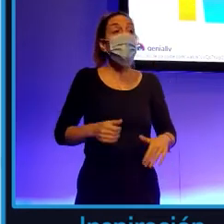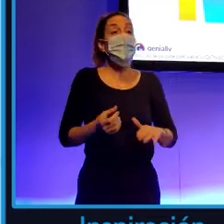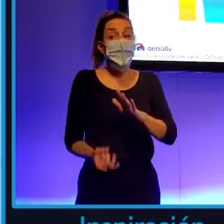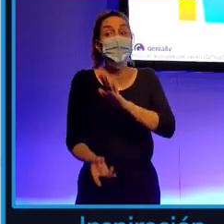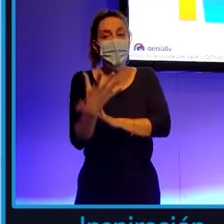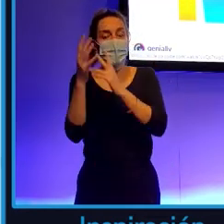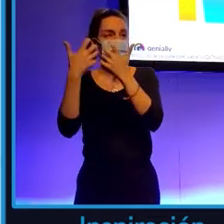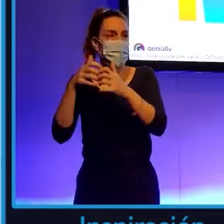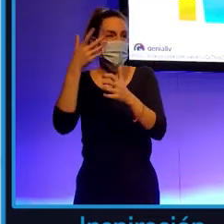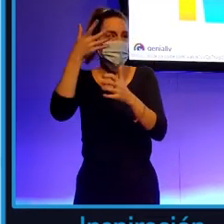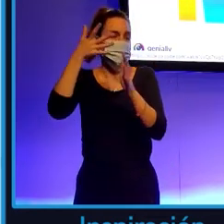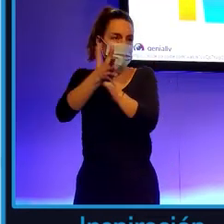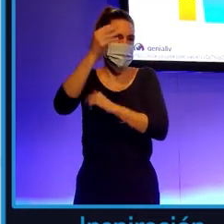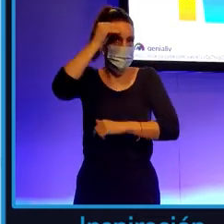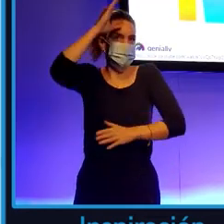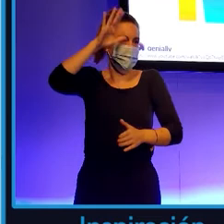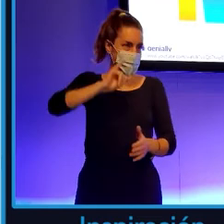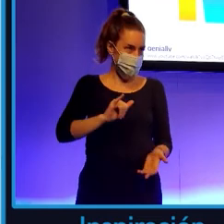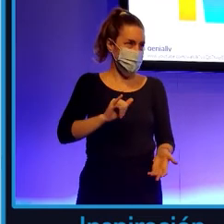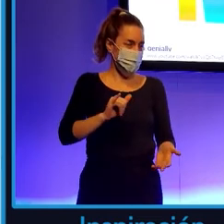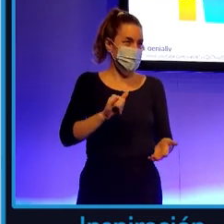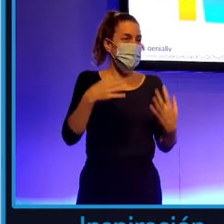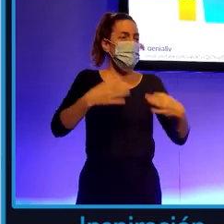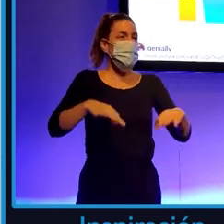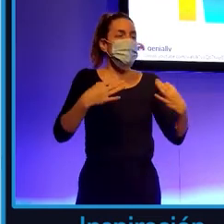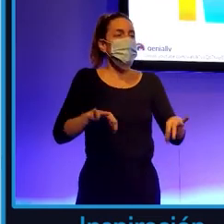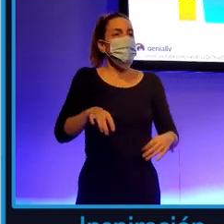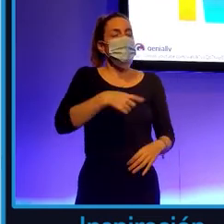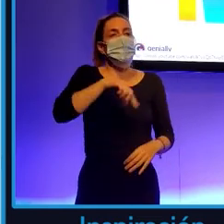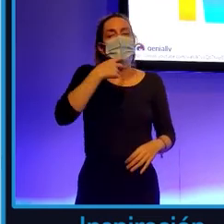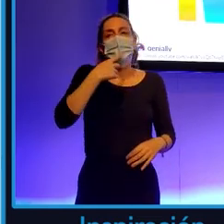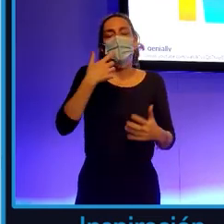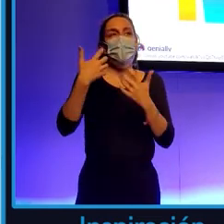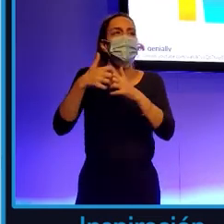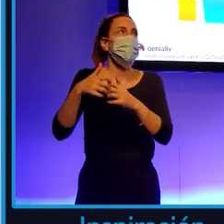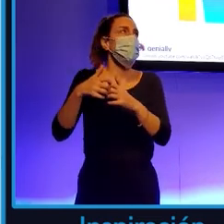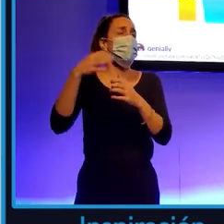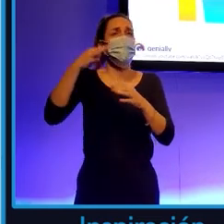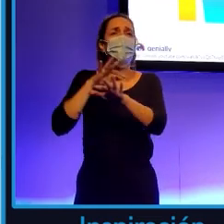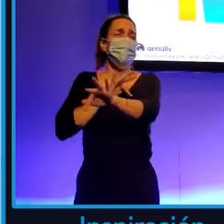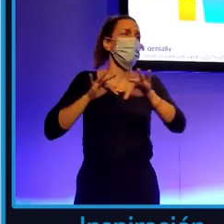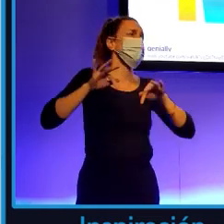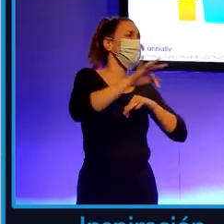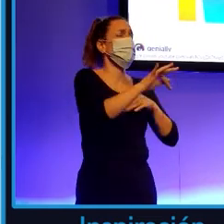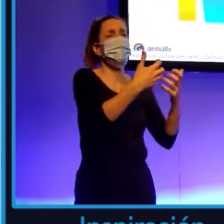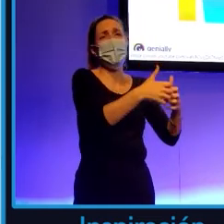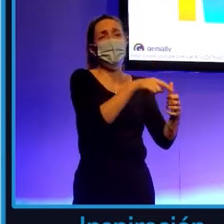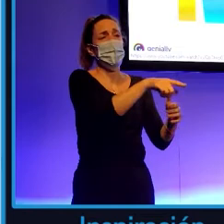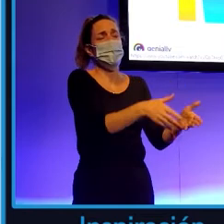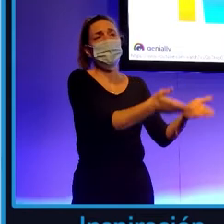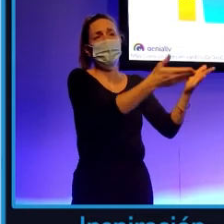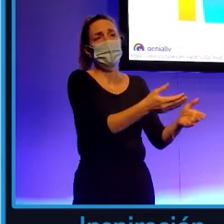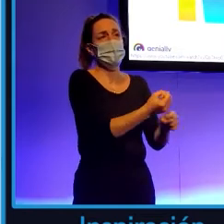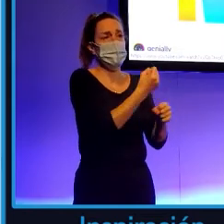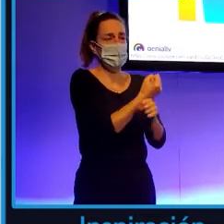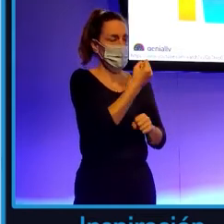que normalmente solemos decir las máquinas nos va a sustituir si ustedes han escuchado a lo mejor esto es un poco